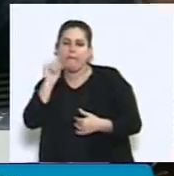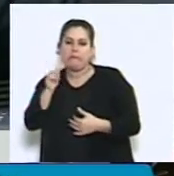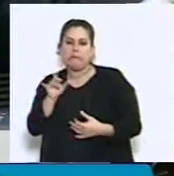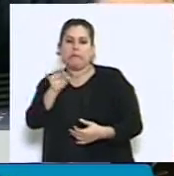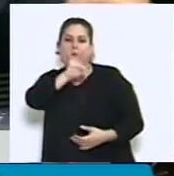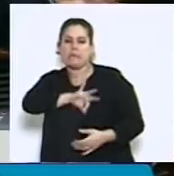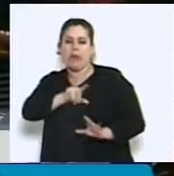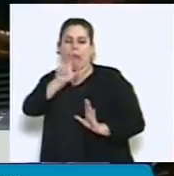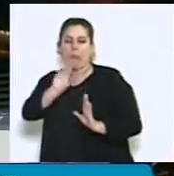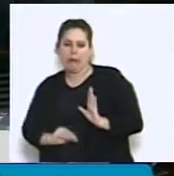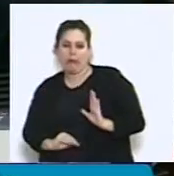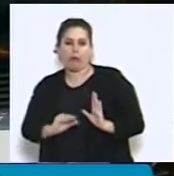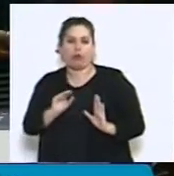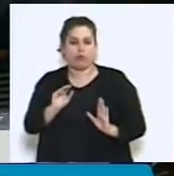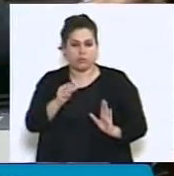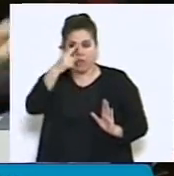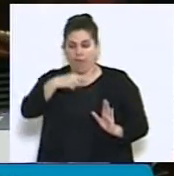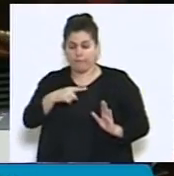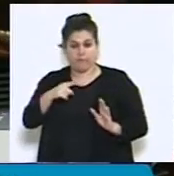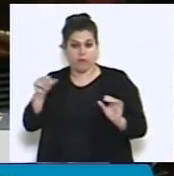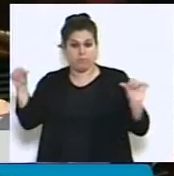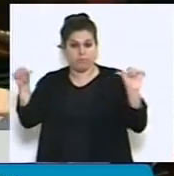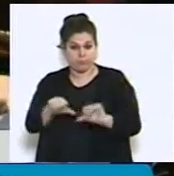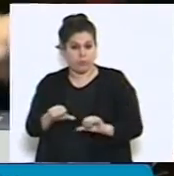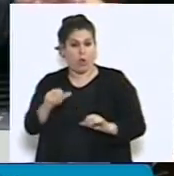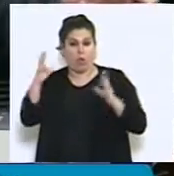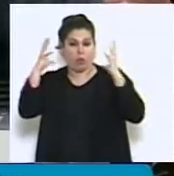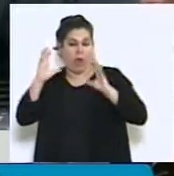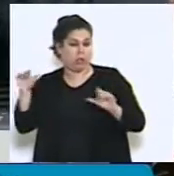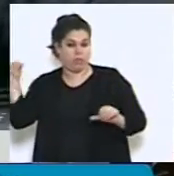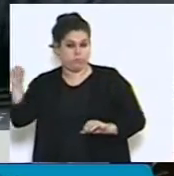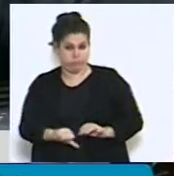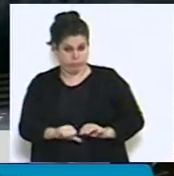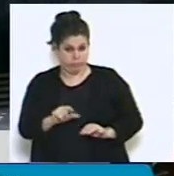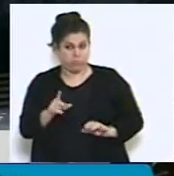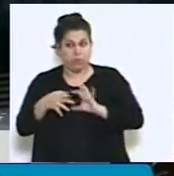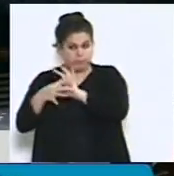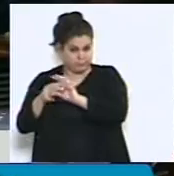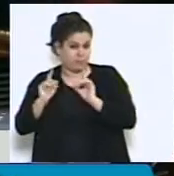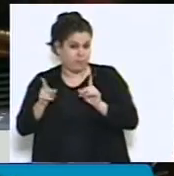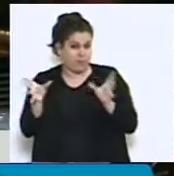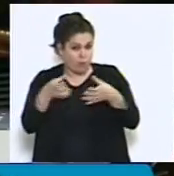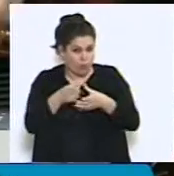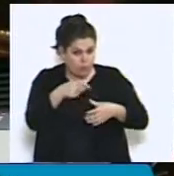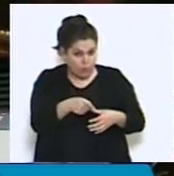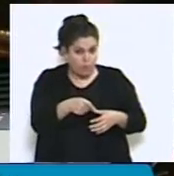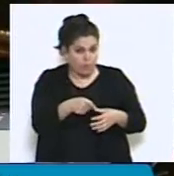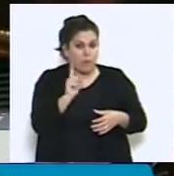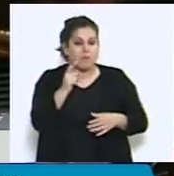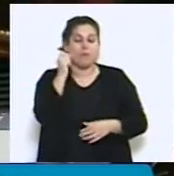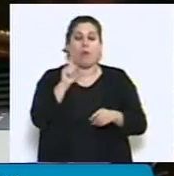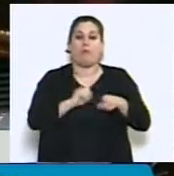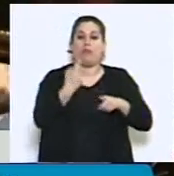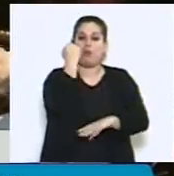los trabajadores estatales y terminaron con la devaluación del dualdismo, que fue el eje central y modular de esa política